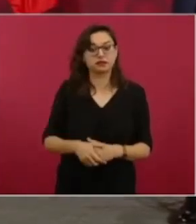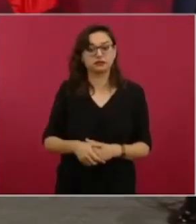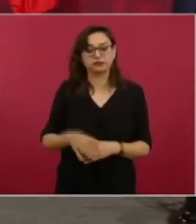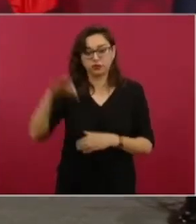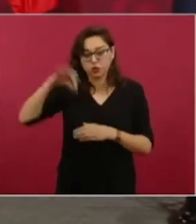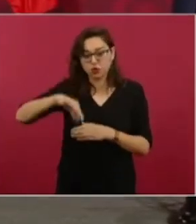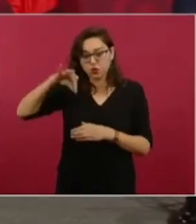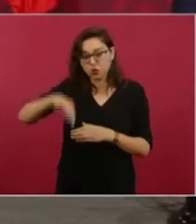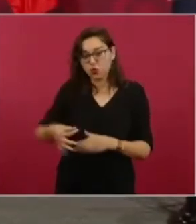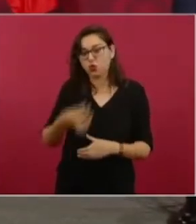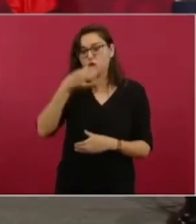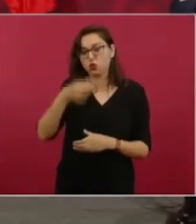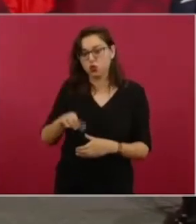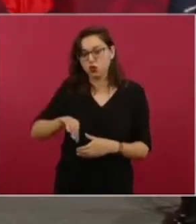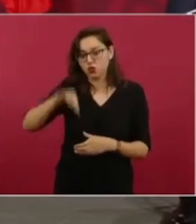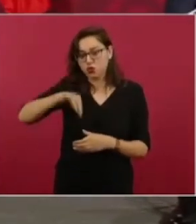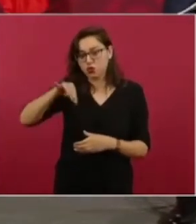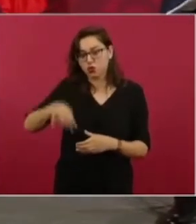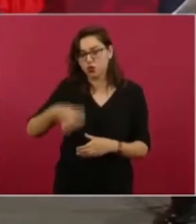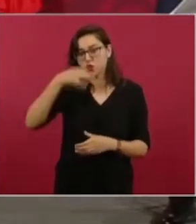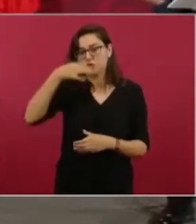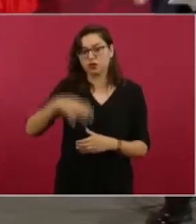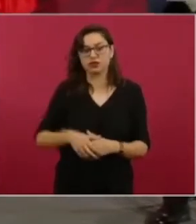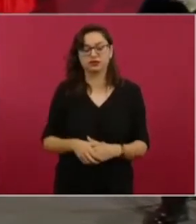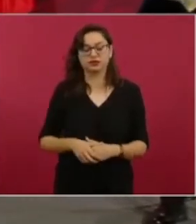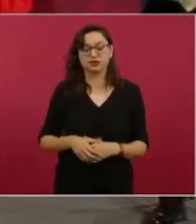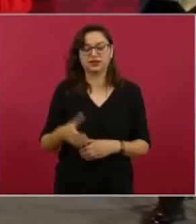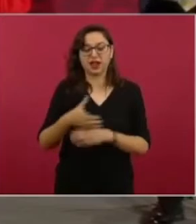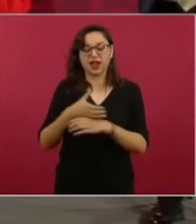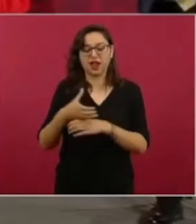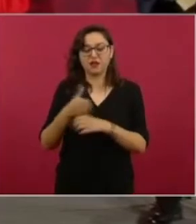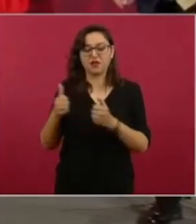Chopeado, café con leche.